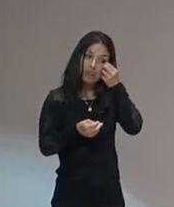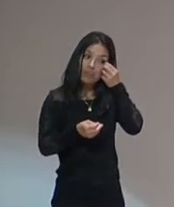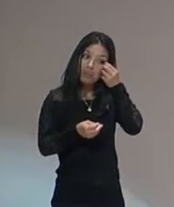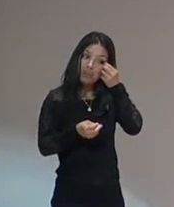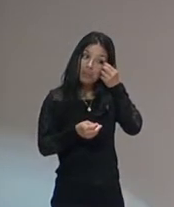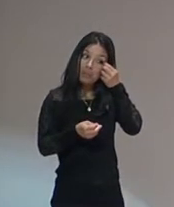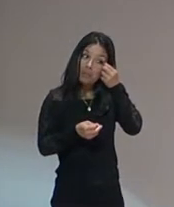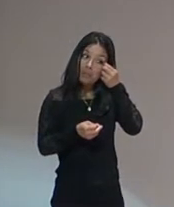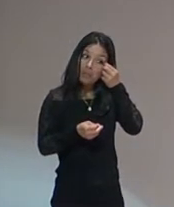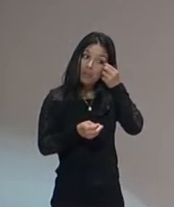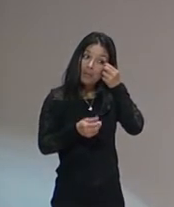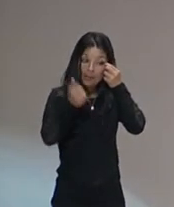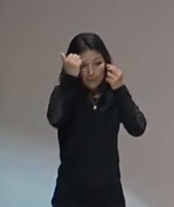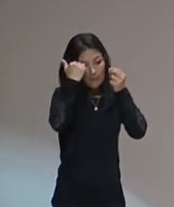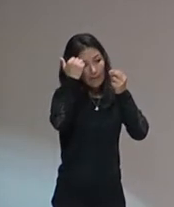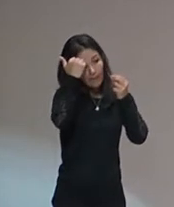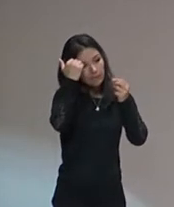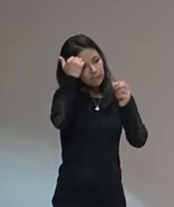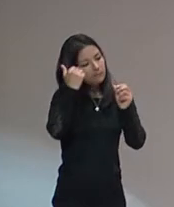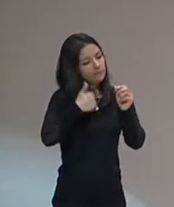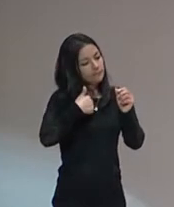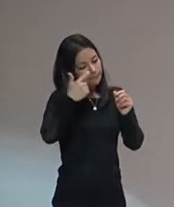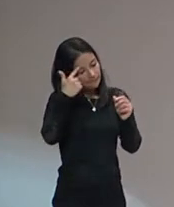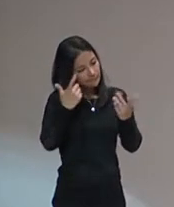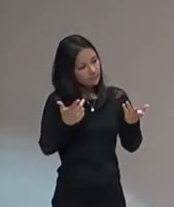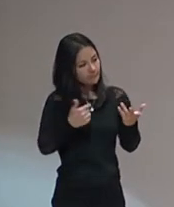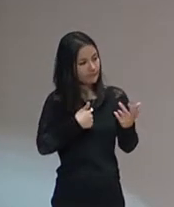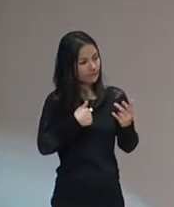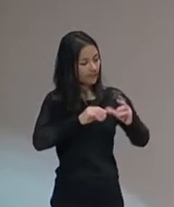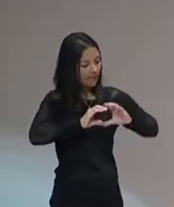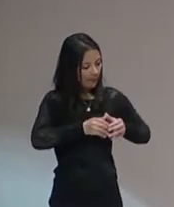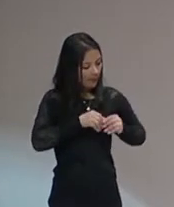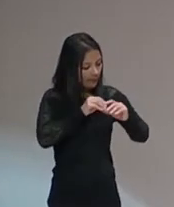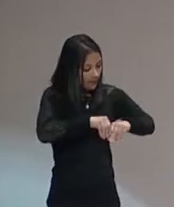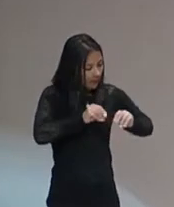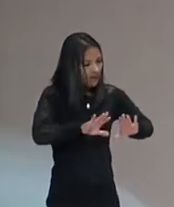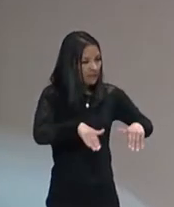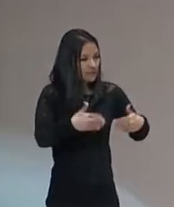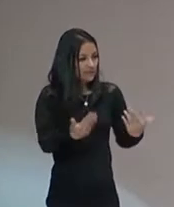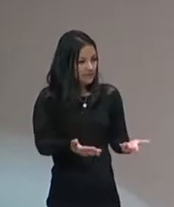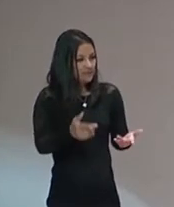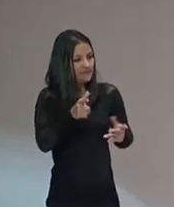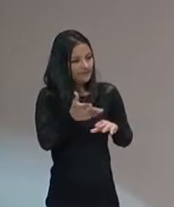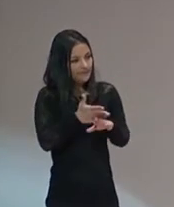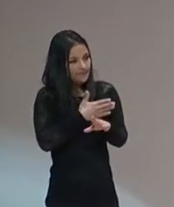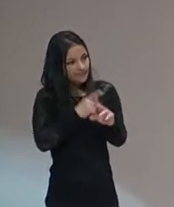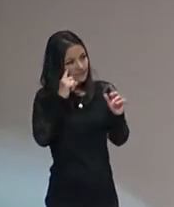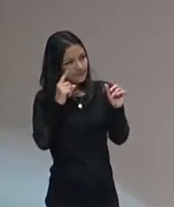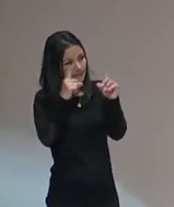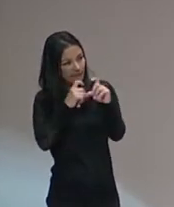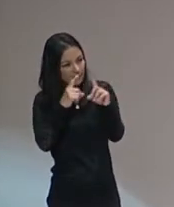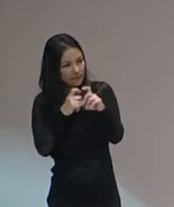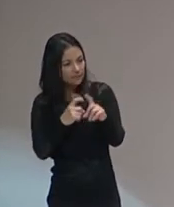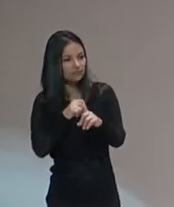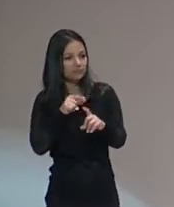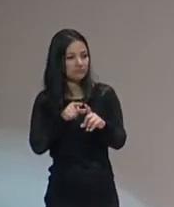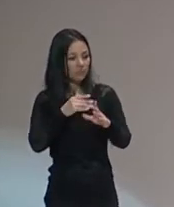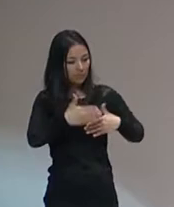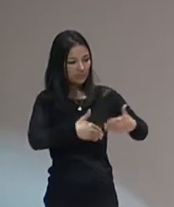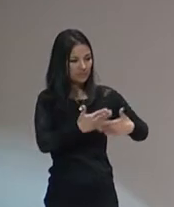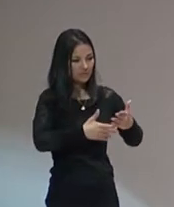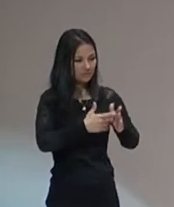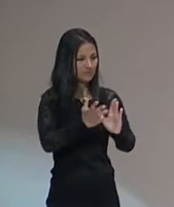que reflexionar sobre cómo enseñamos en el aula y cómo esa reflexión en torno a los procesos